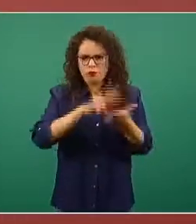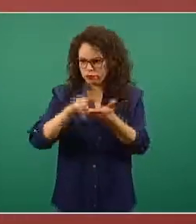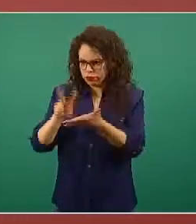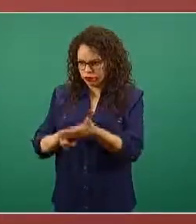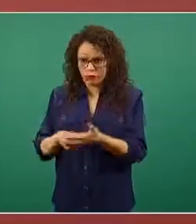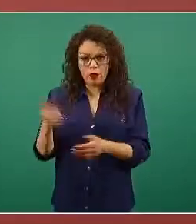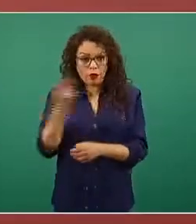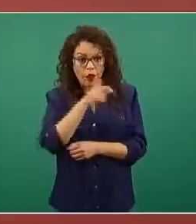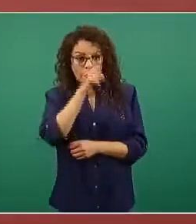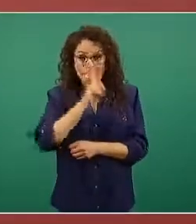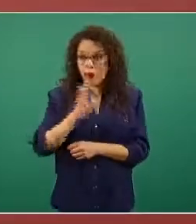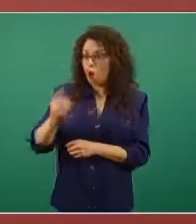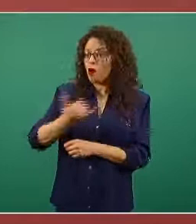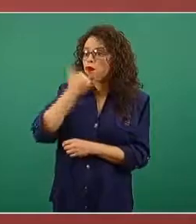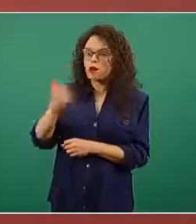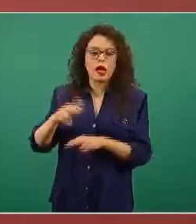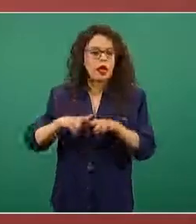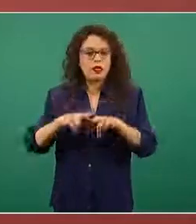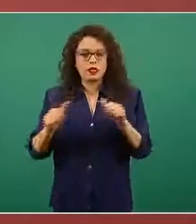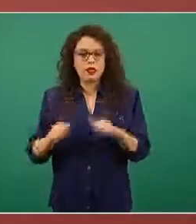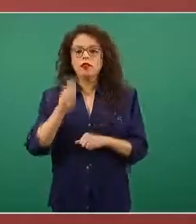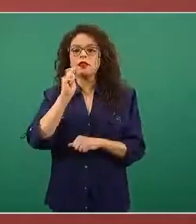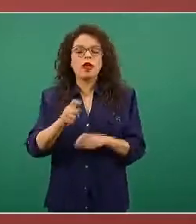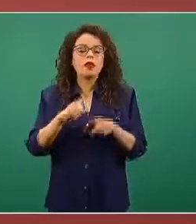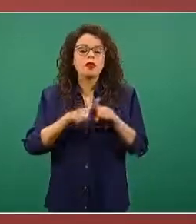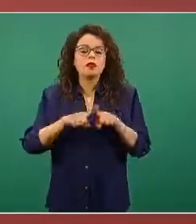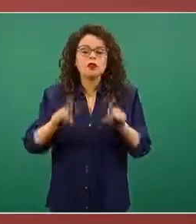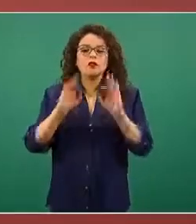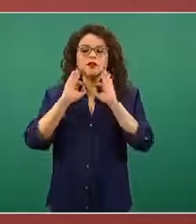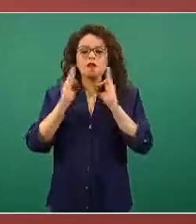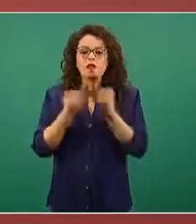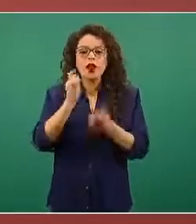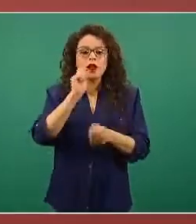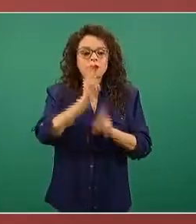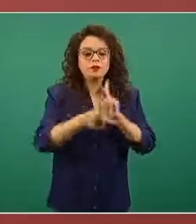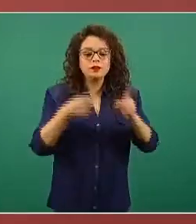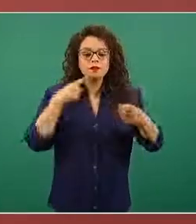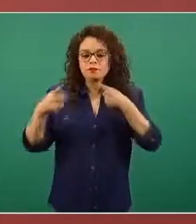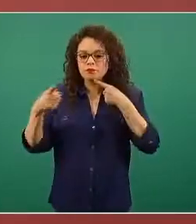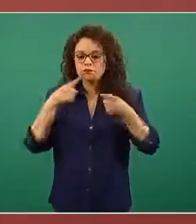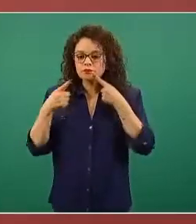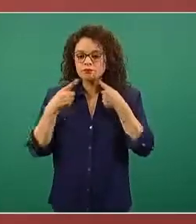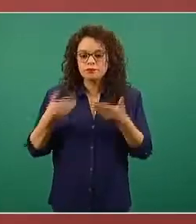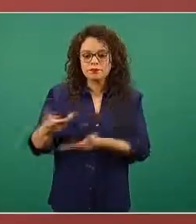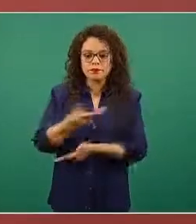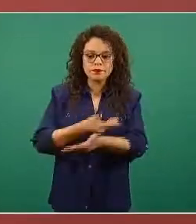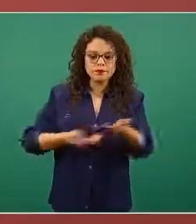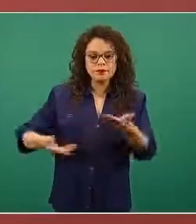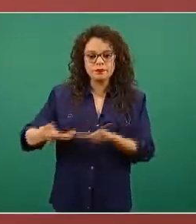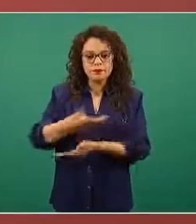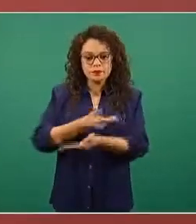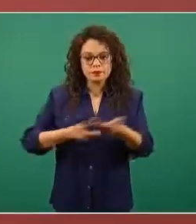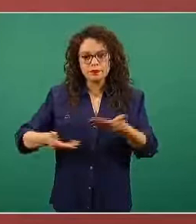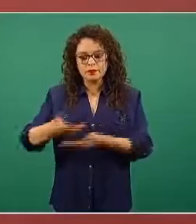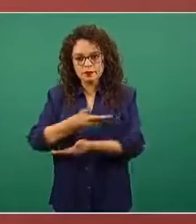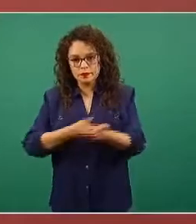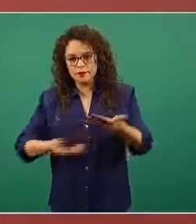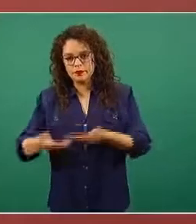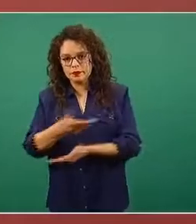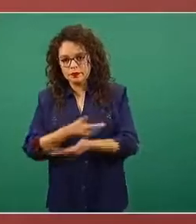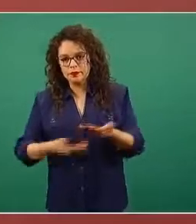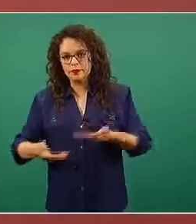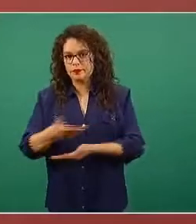mentiras ni errores, simplemente son momentos distintos de una conversación que está fluyendo en forma muy dinámica.